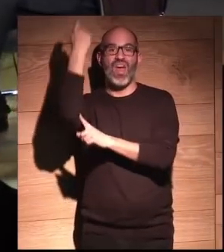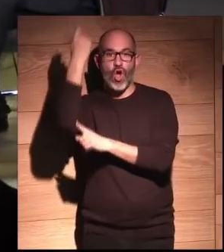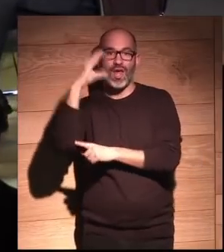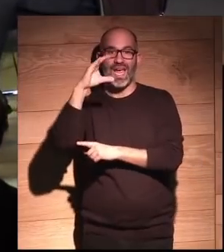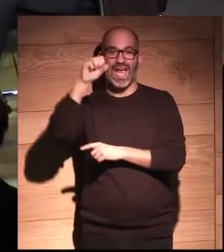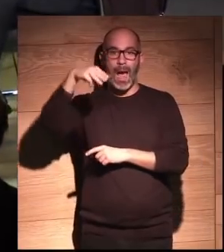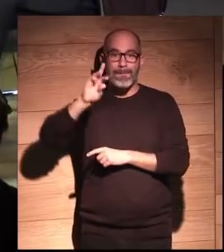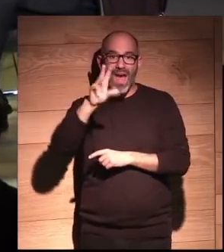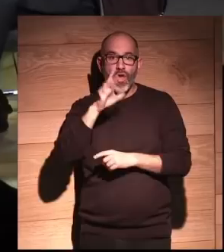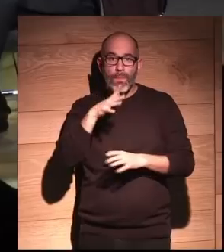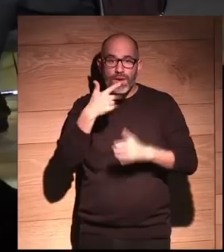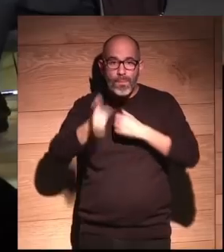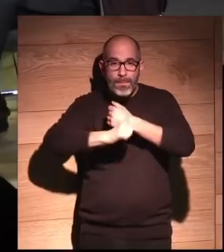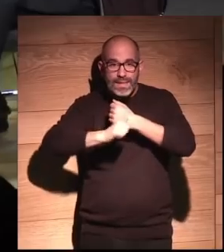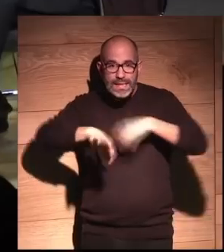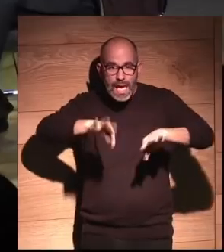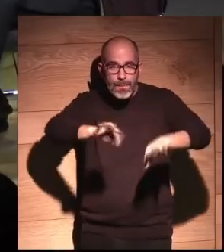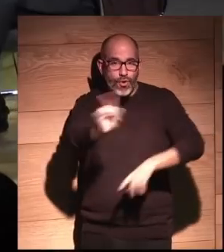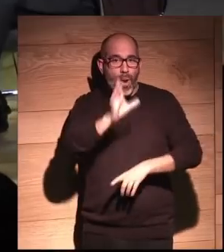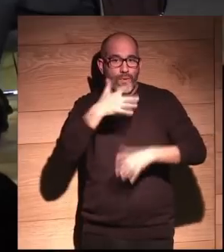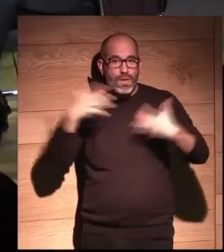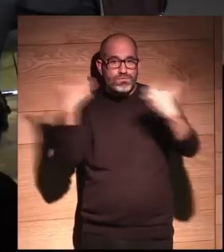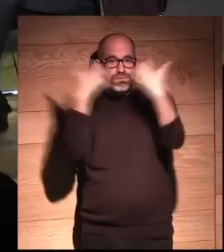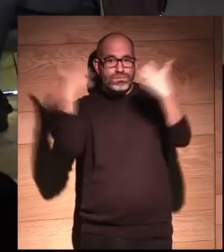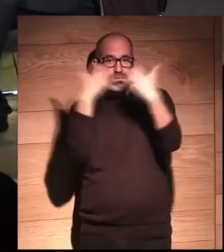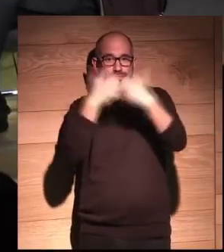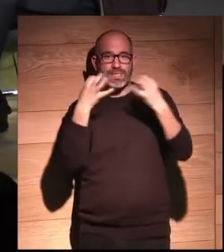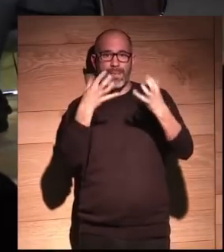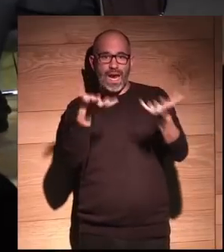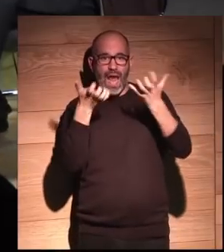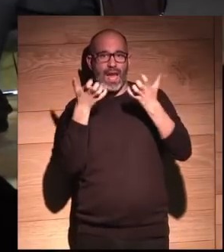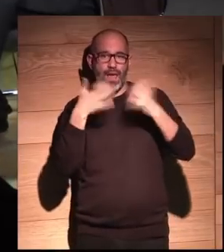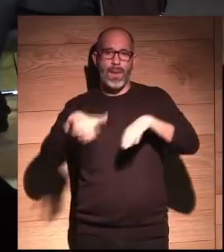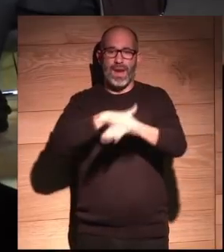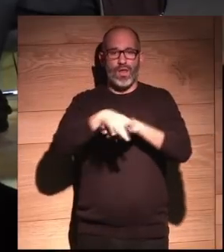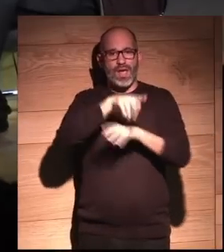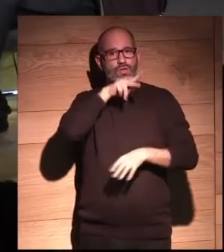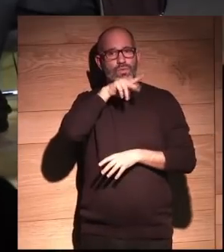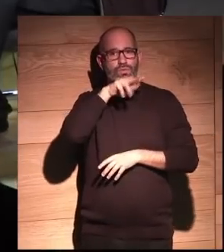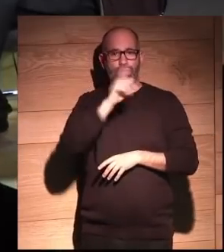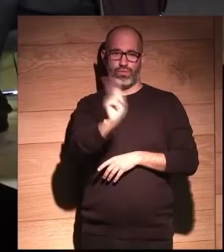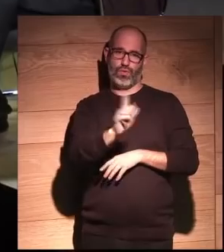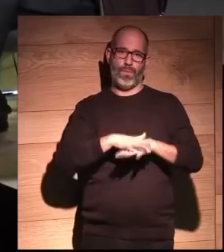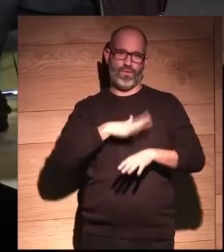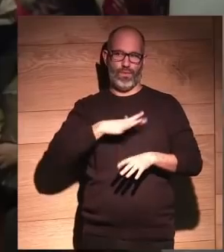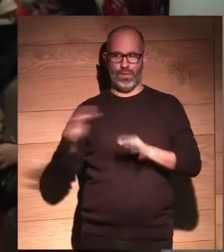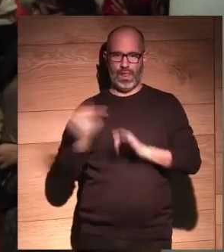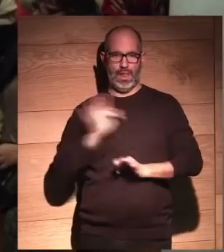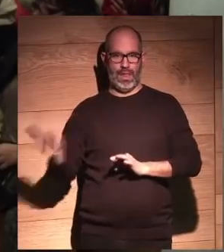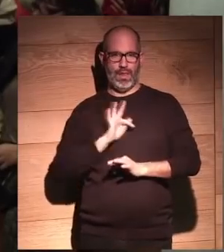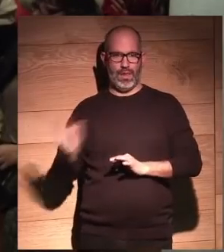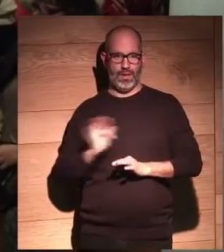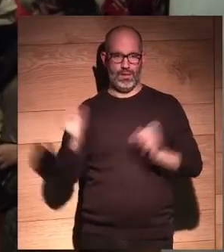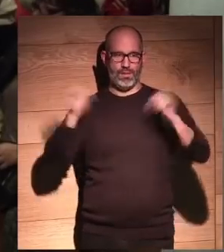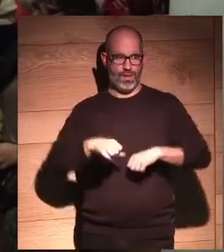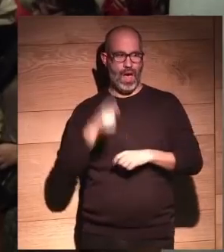¿Porque cultivaba patatas en el campo? No, porque ganaba batallas en el campo. Esto no es un monólogo. Cuando él haga así, os doy una pausa, vosotros todos